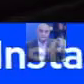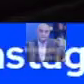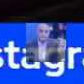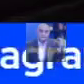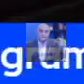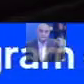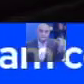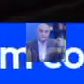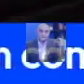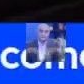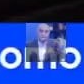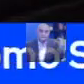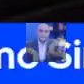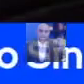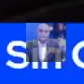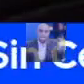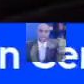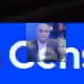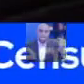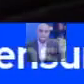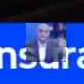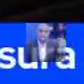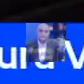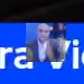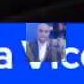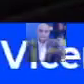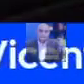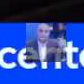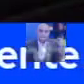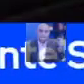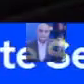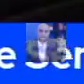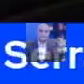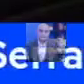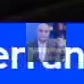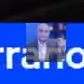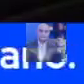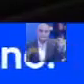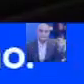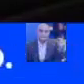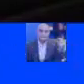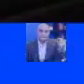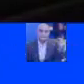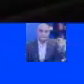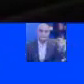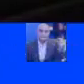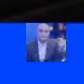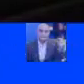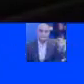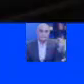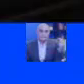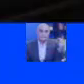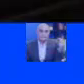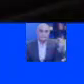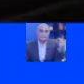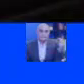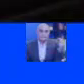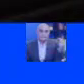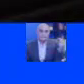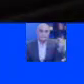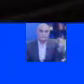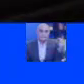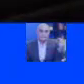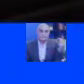líneas rojas, nadie. E incluso hay quien las atraviesa una y otra vez, como es el caso de Héctor